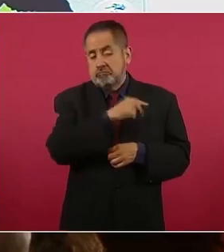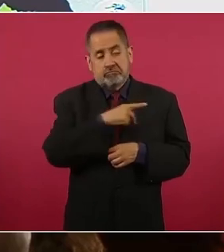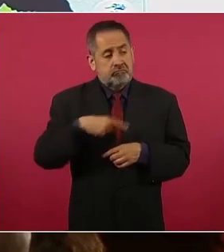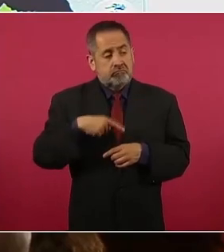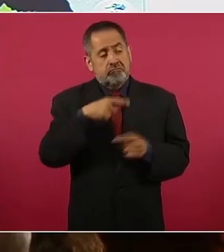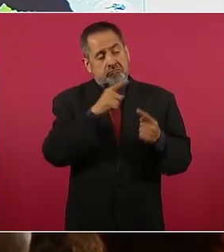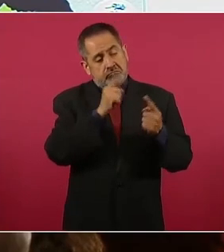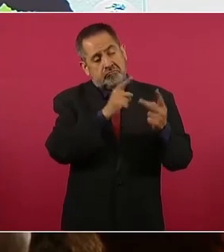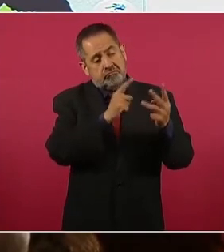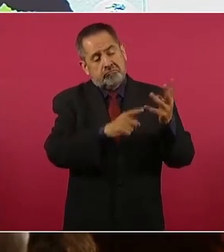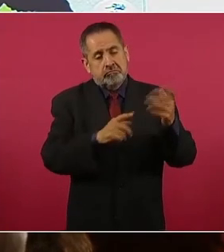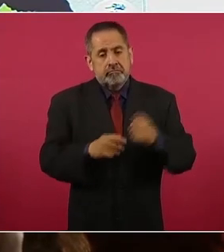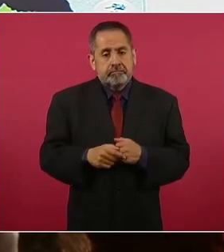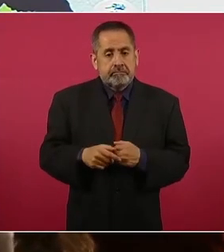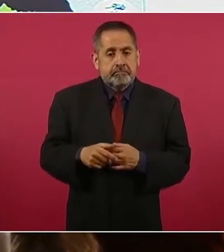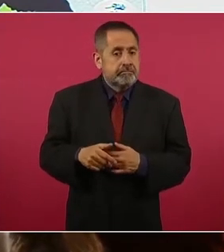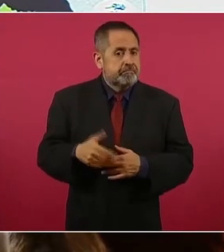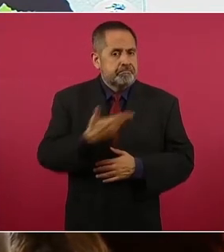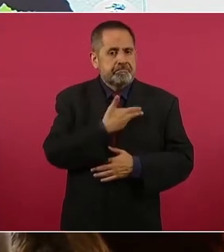se le